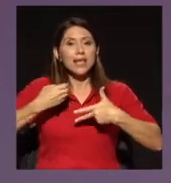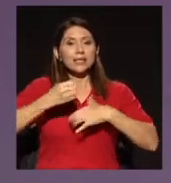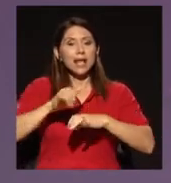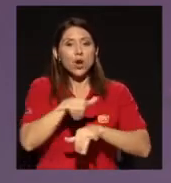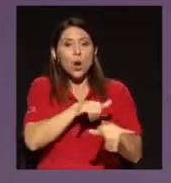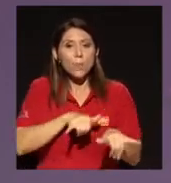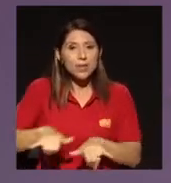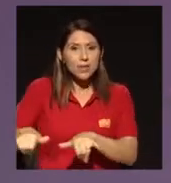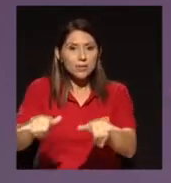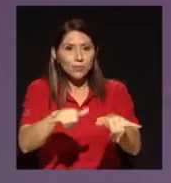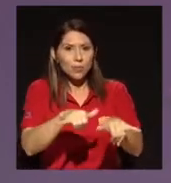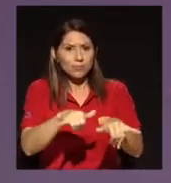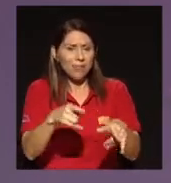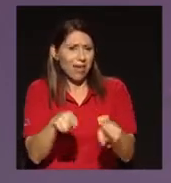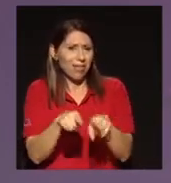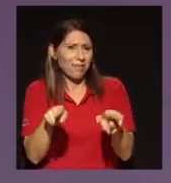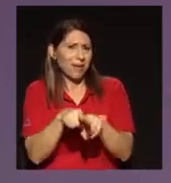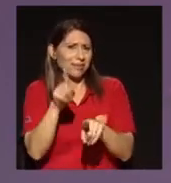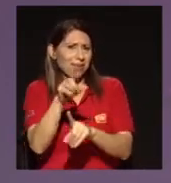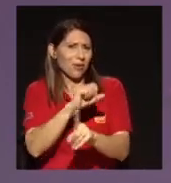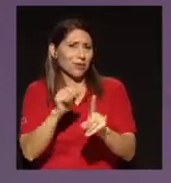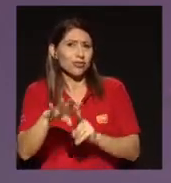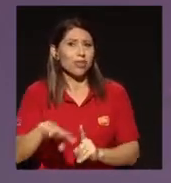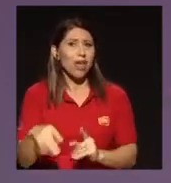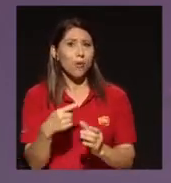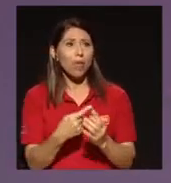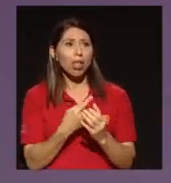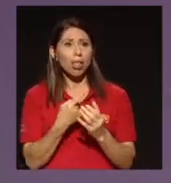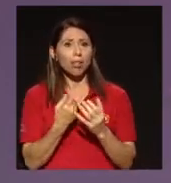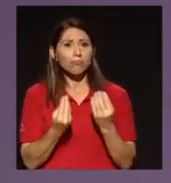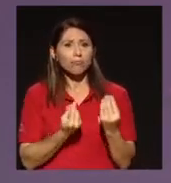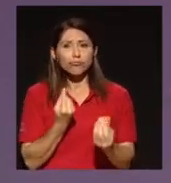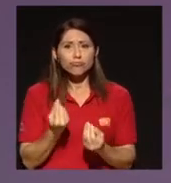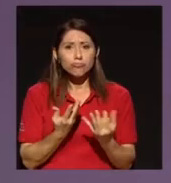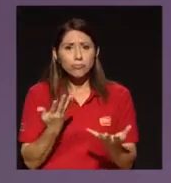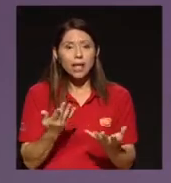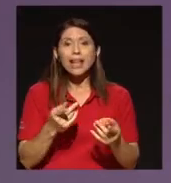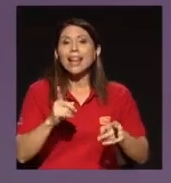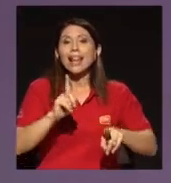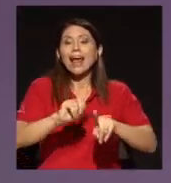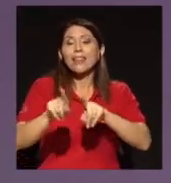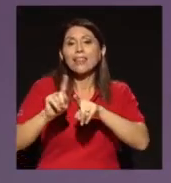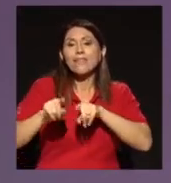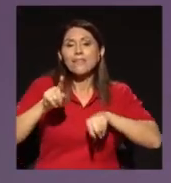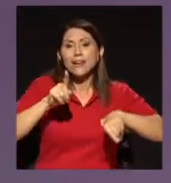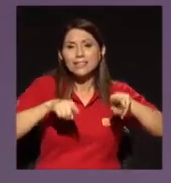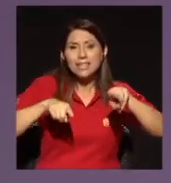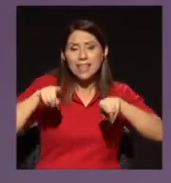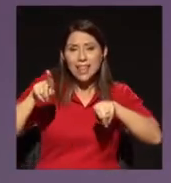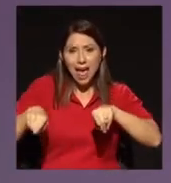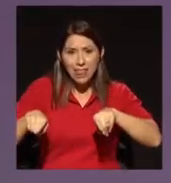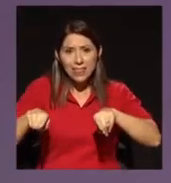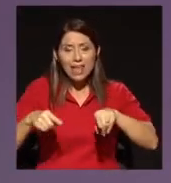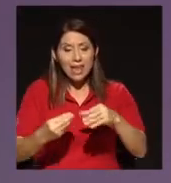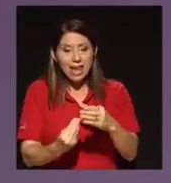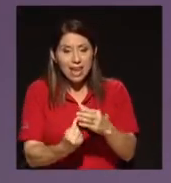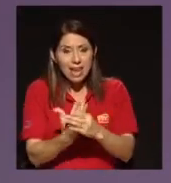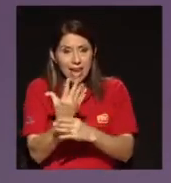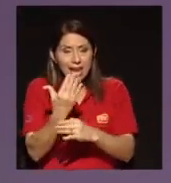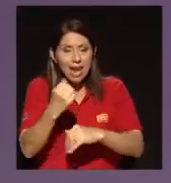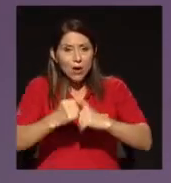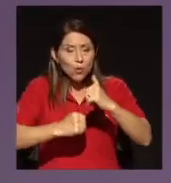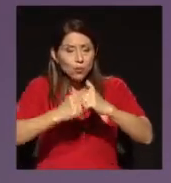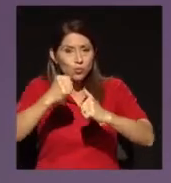decir, sería además una sociedad súper monótona. Uh-huh. Es decir, la diversidad genera y construye